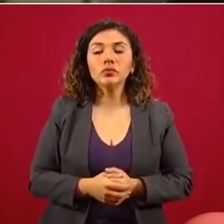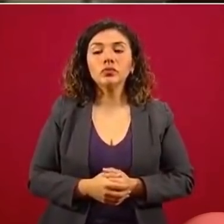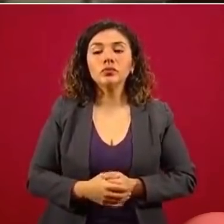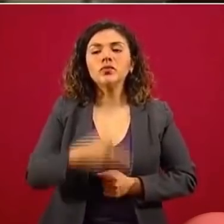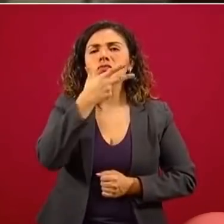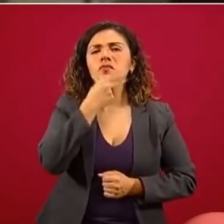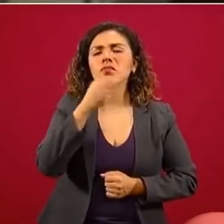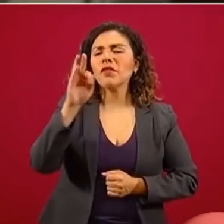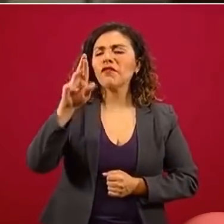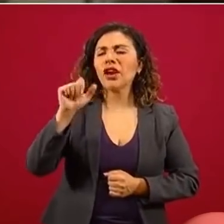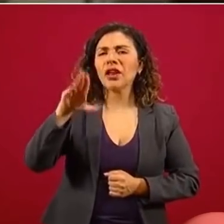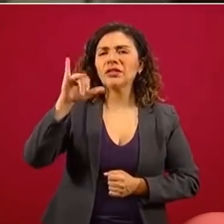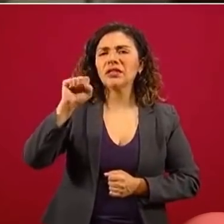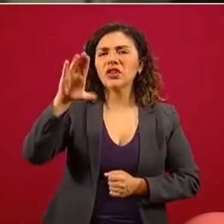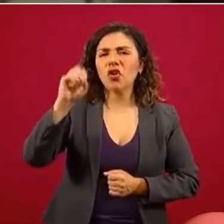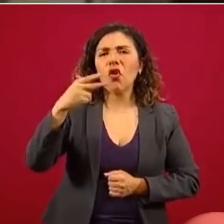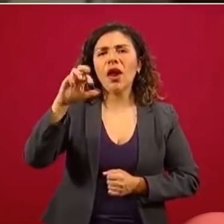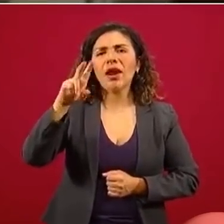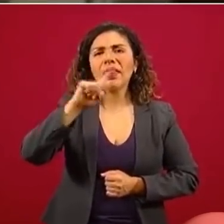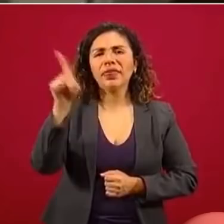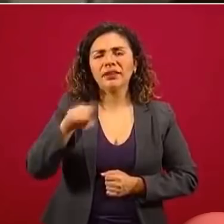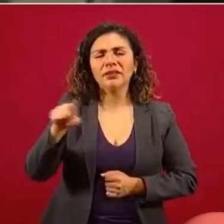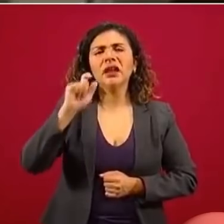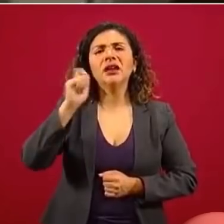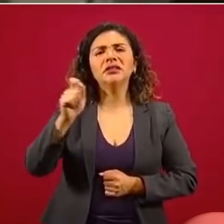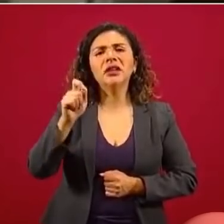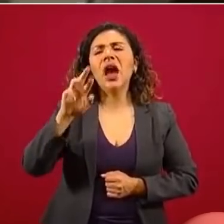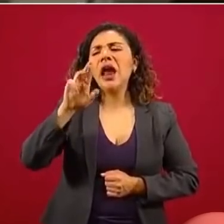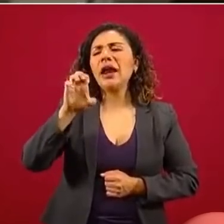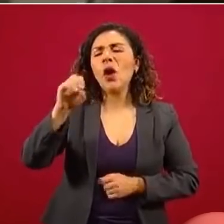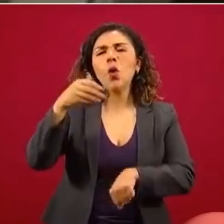Francisco Hernández González es el reo número